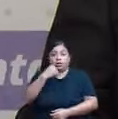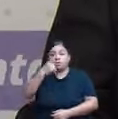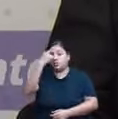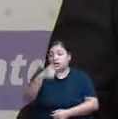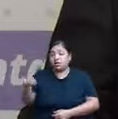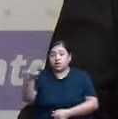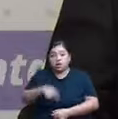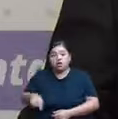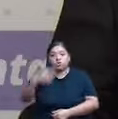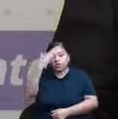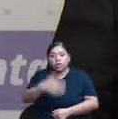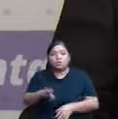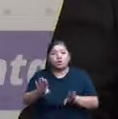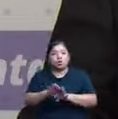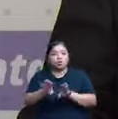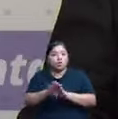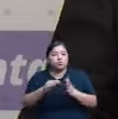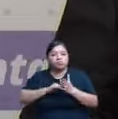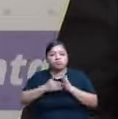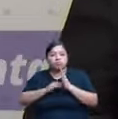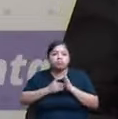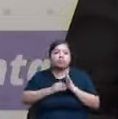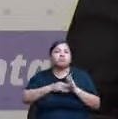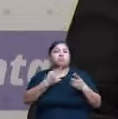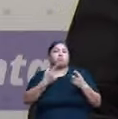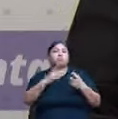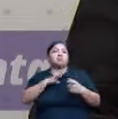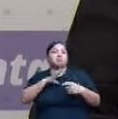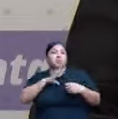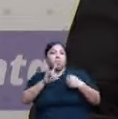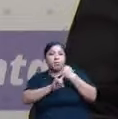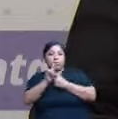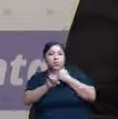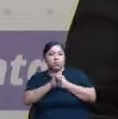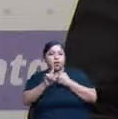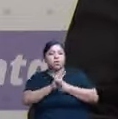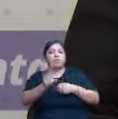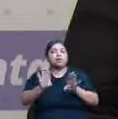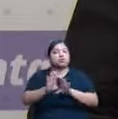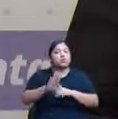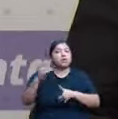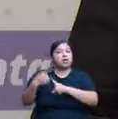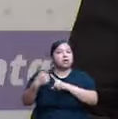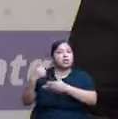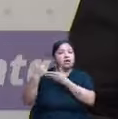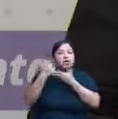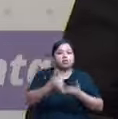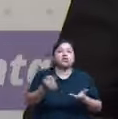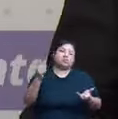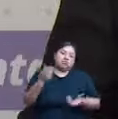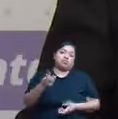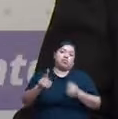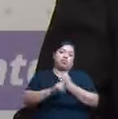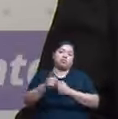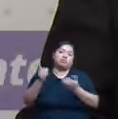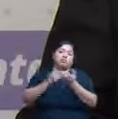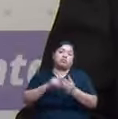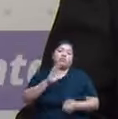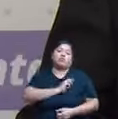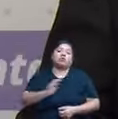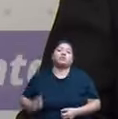sepan canalizar estos diferentes problemas que tenemos dentro de nuestro municipio, como tener una casa